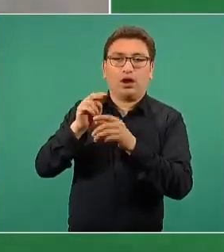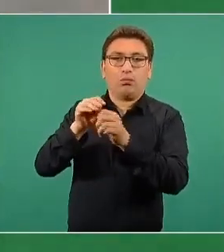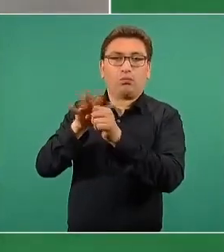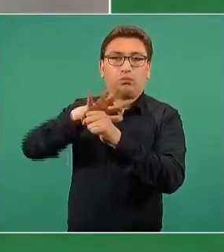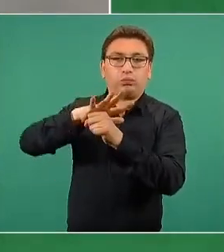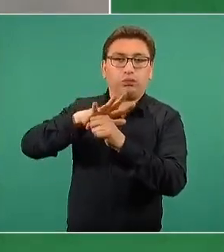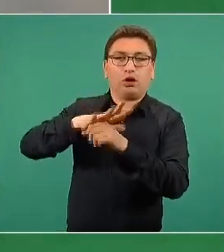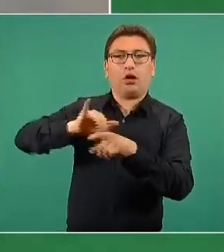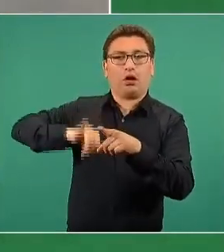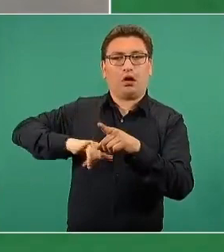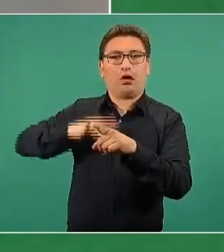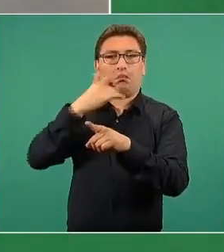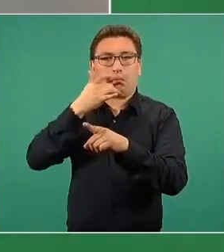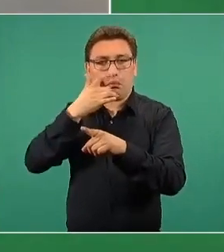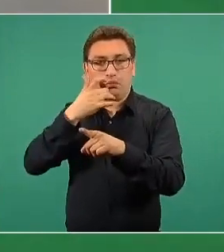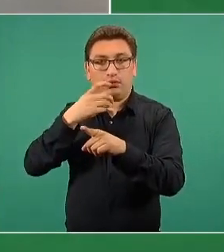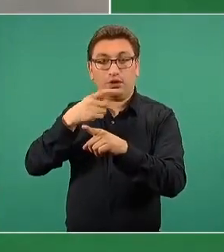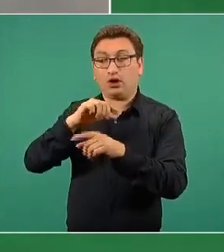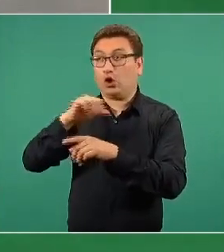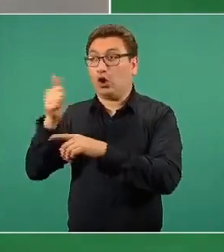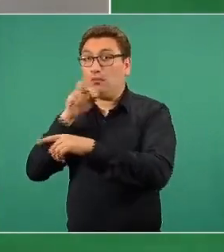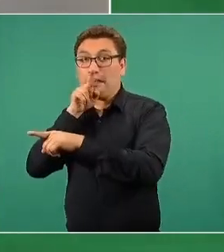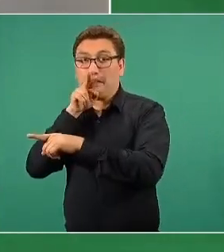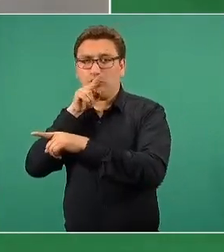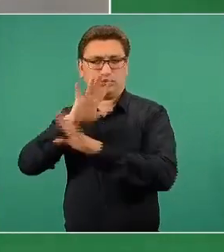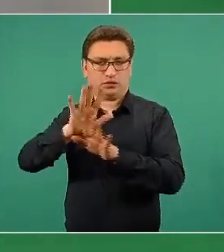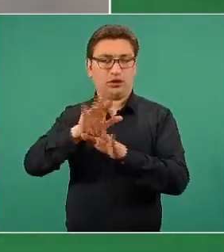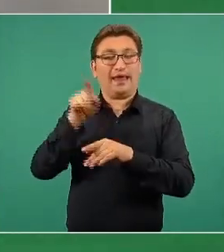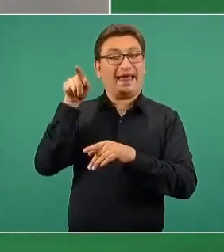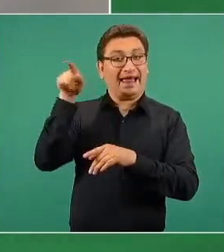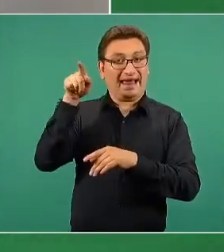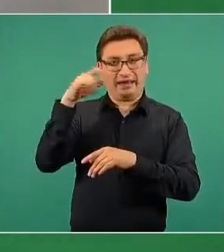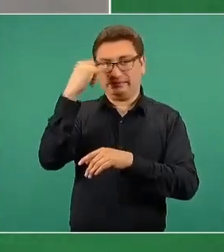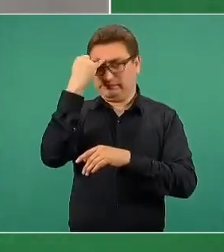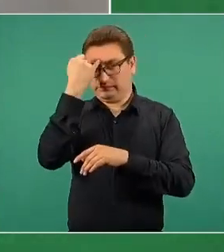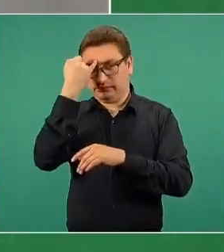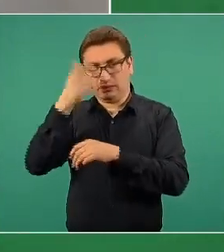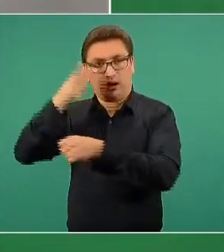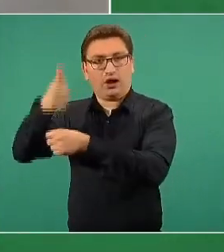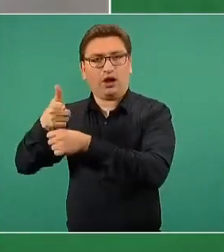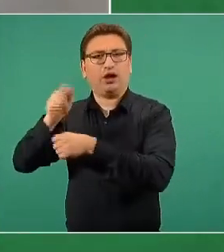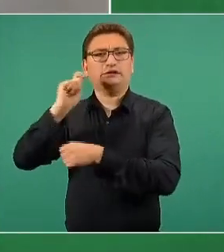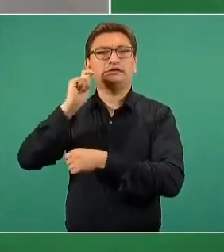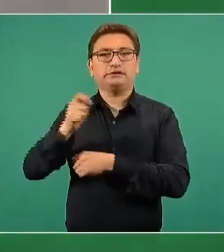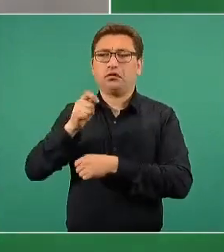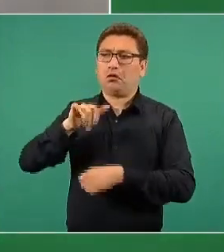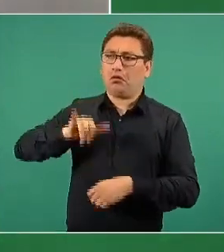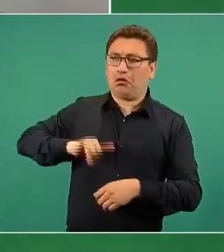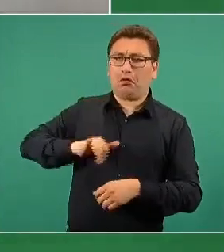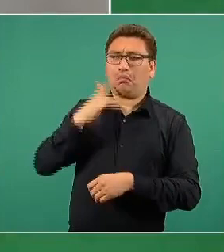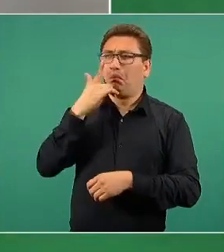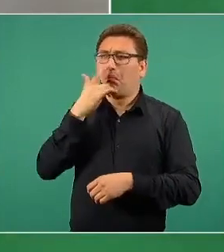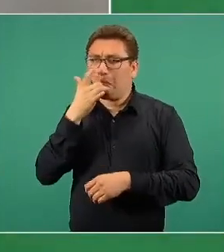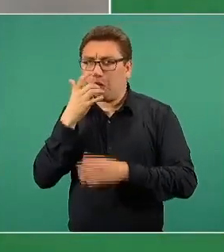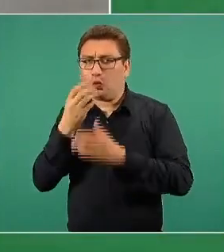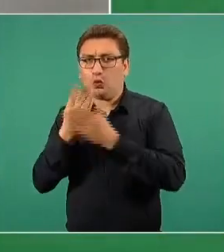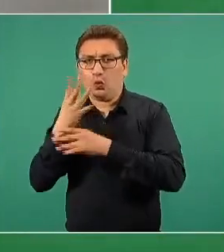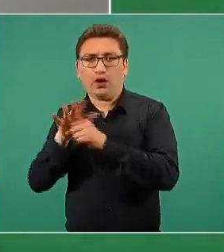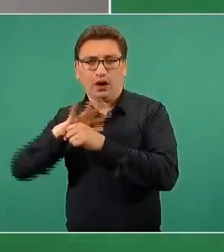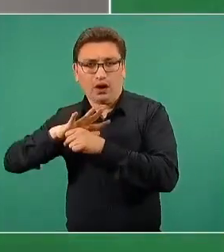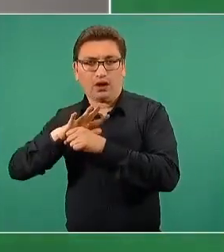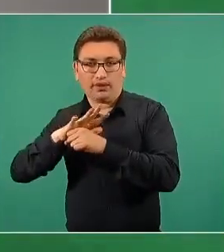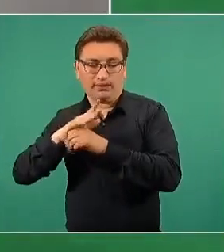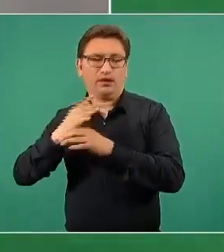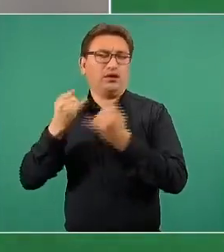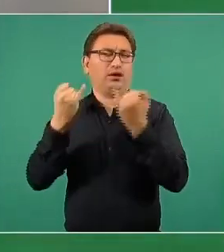Al momento, afortunadamente, la variante detectada en la India es una variante de interés, al igual que la variante